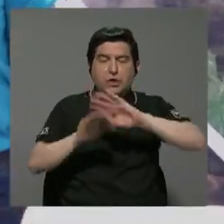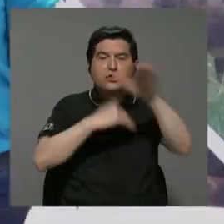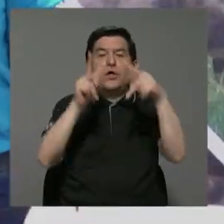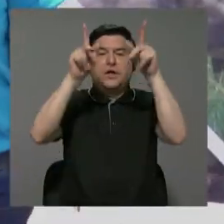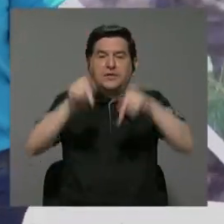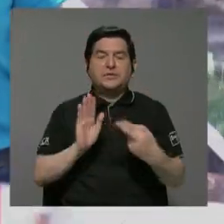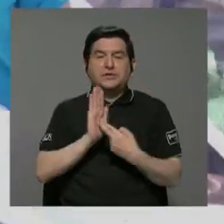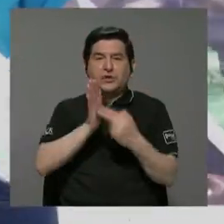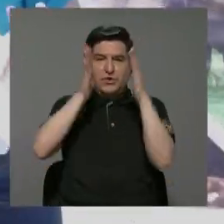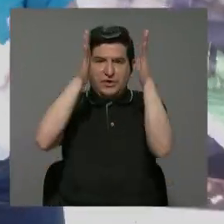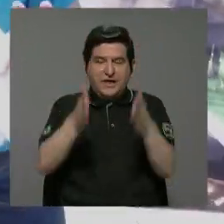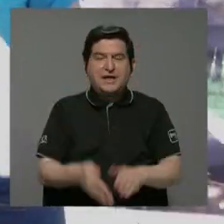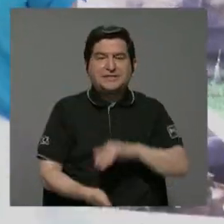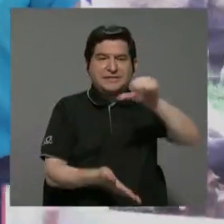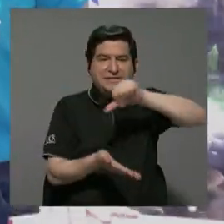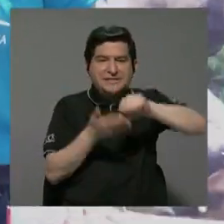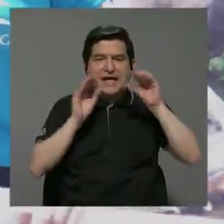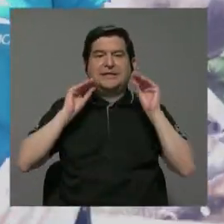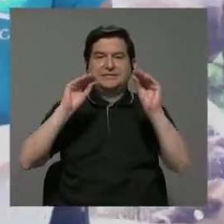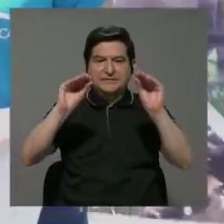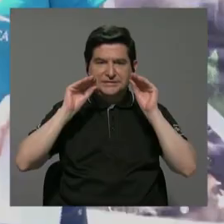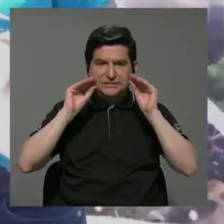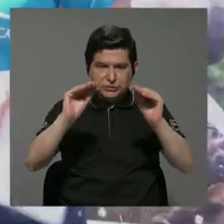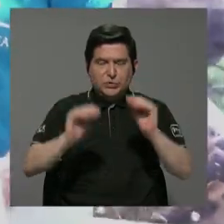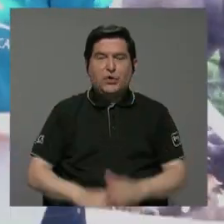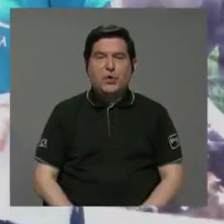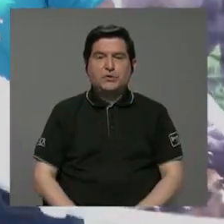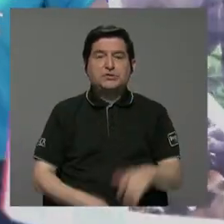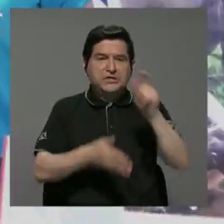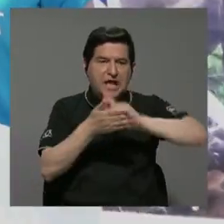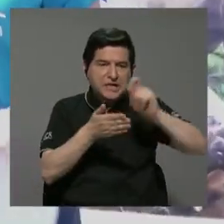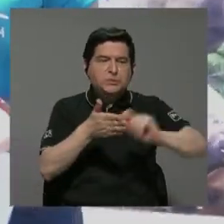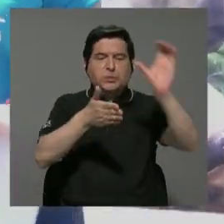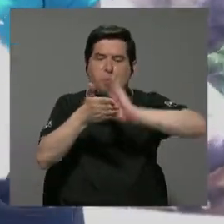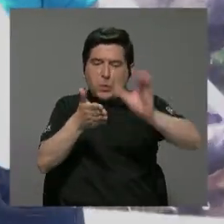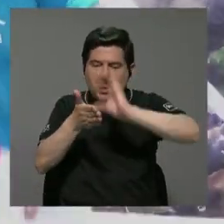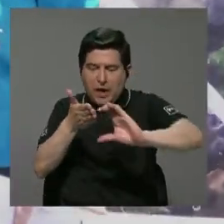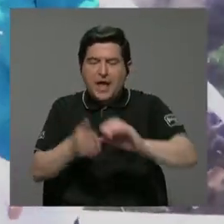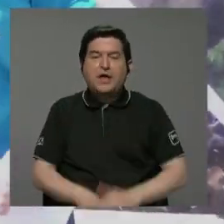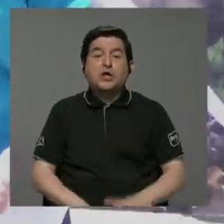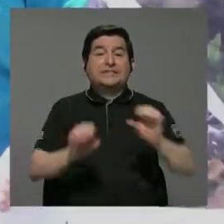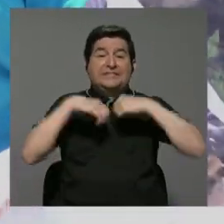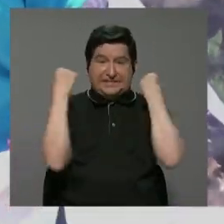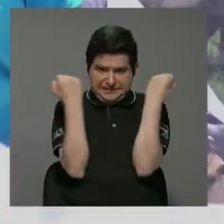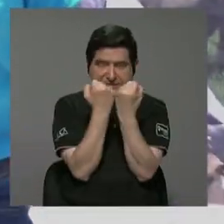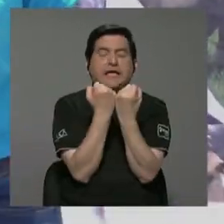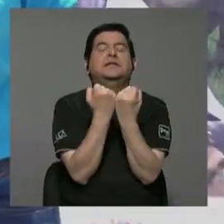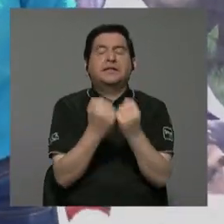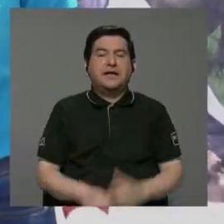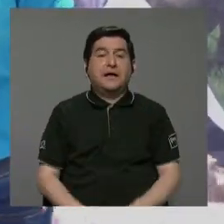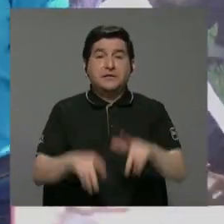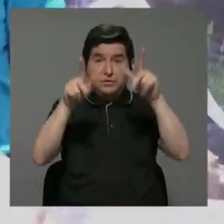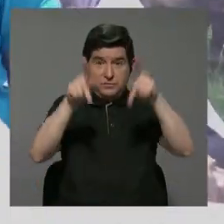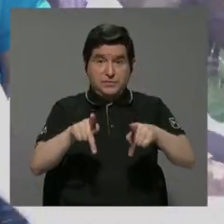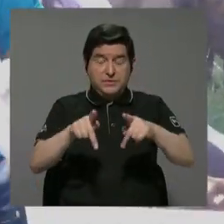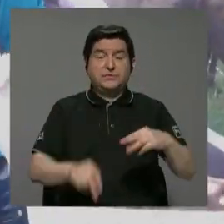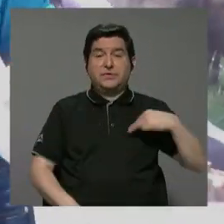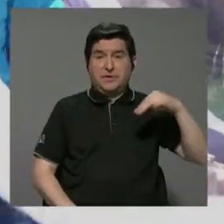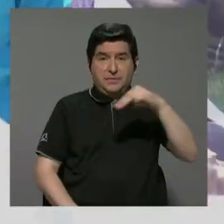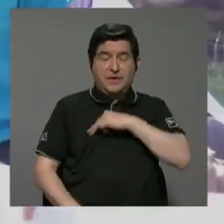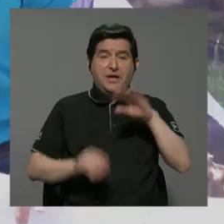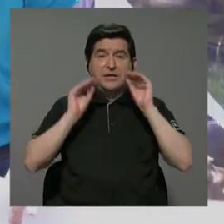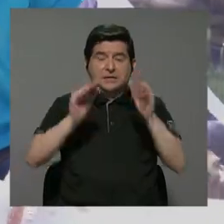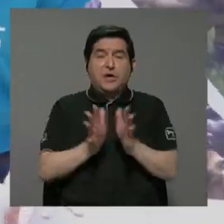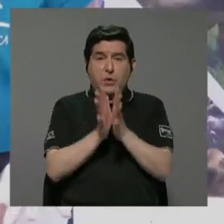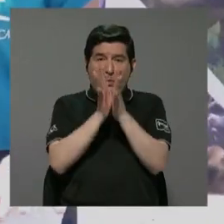personas representantes de centros educativos, de escuelas, de colegios, de los sindicatos también, personas del Ministerio de